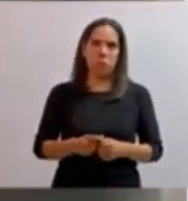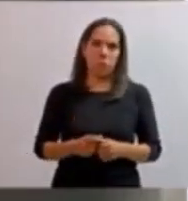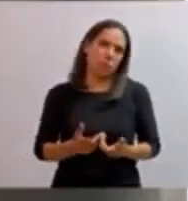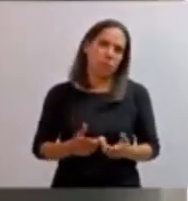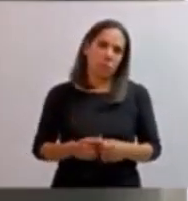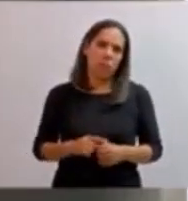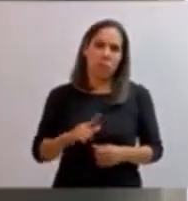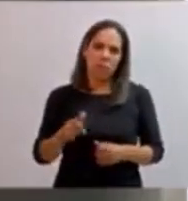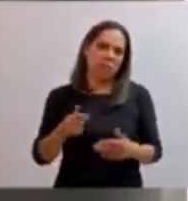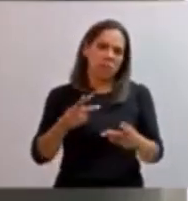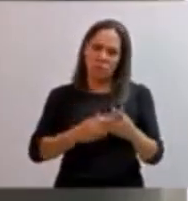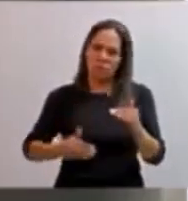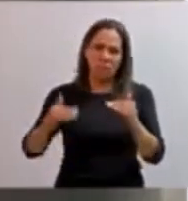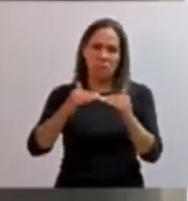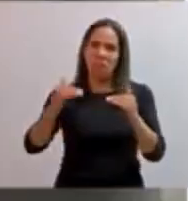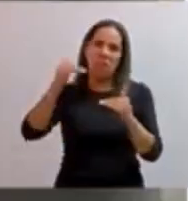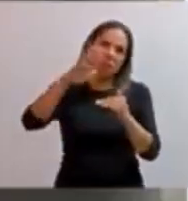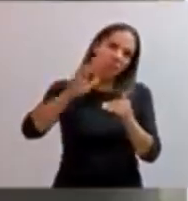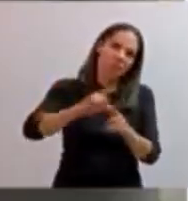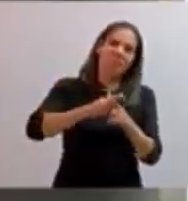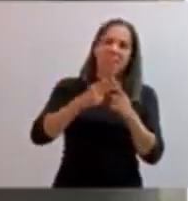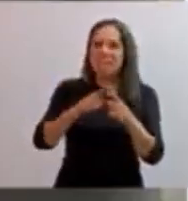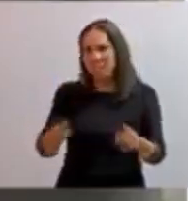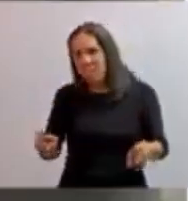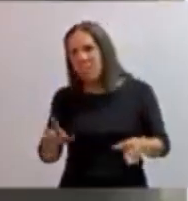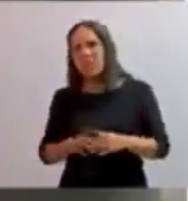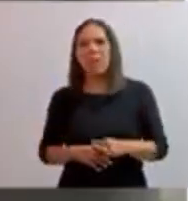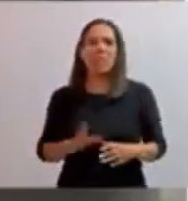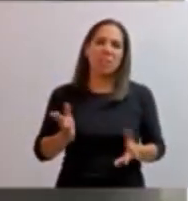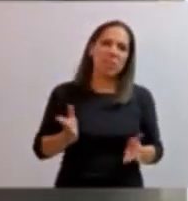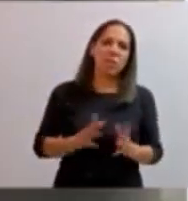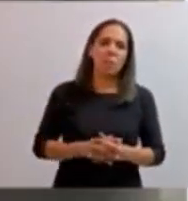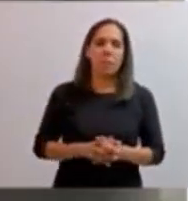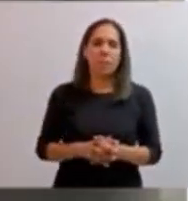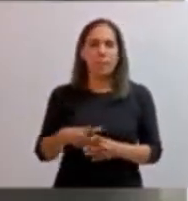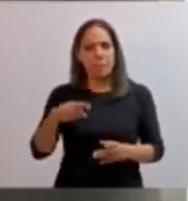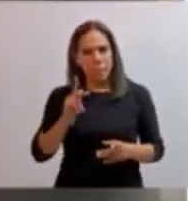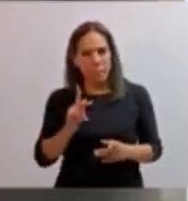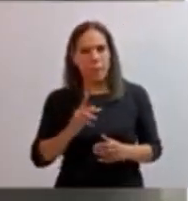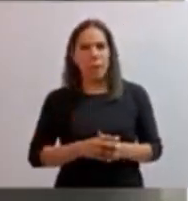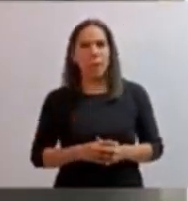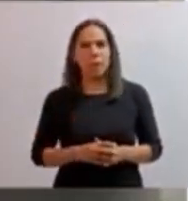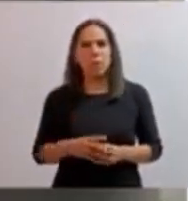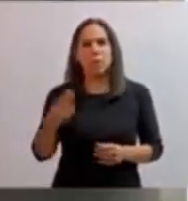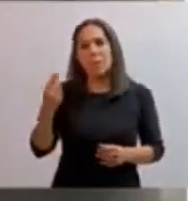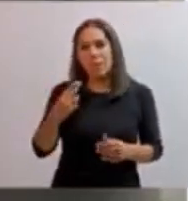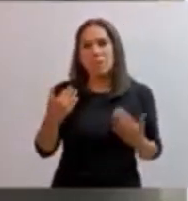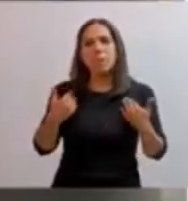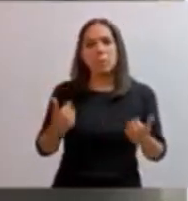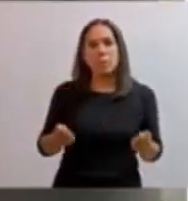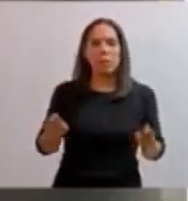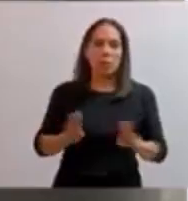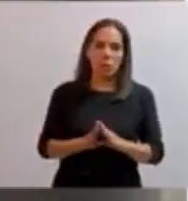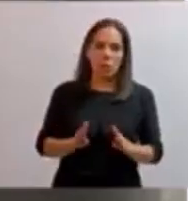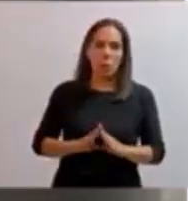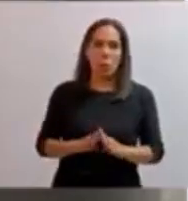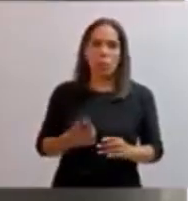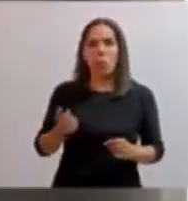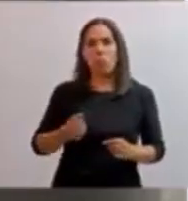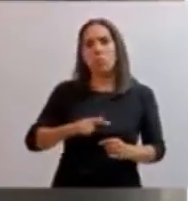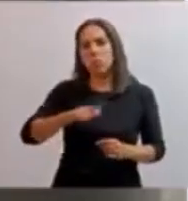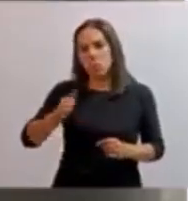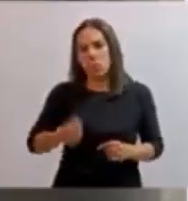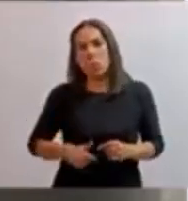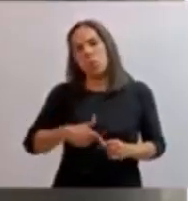están organizados por horas según las disciplinas, ¿no? Y bueno, en séptimo y octavo, prácticamente en octavo, pues